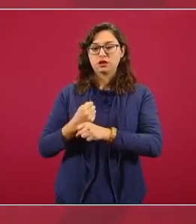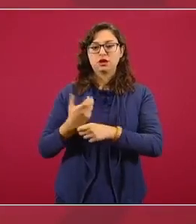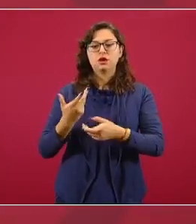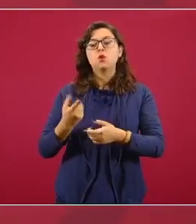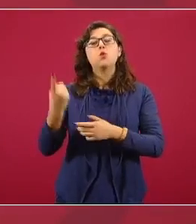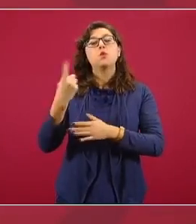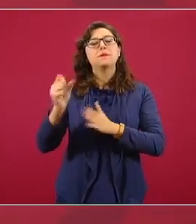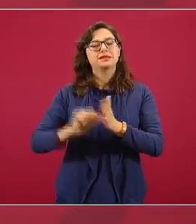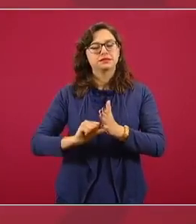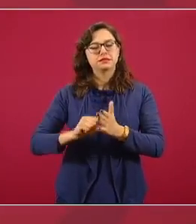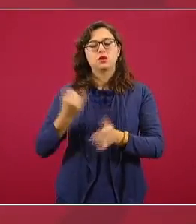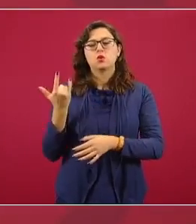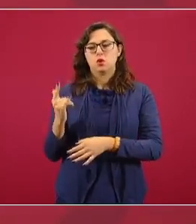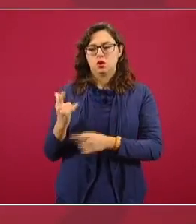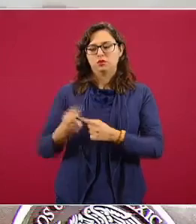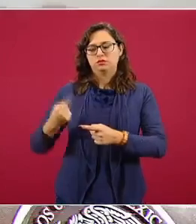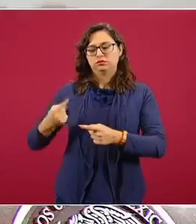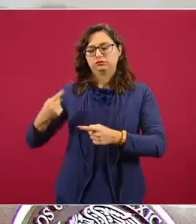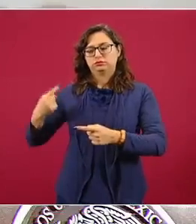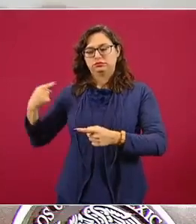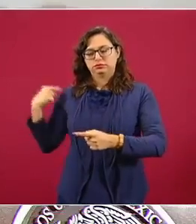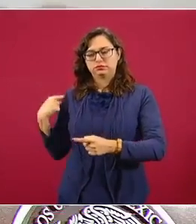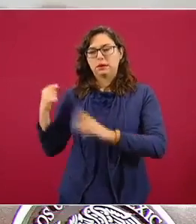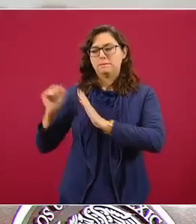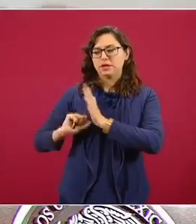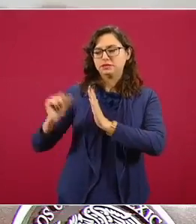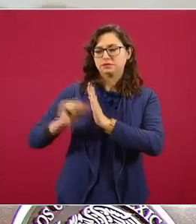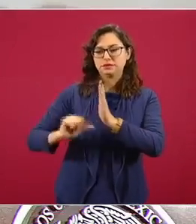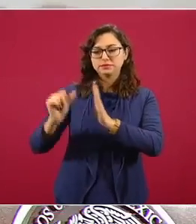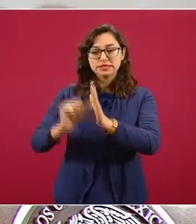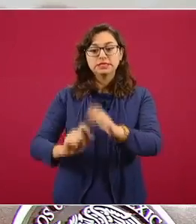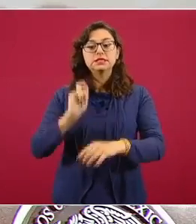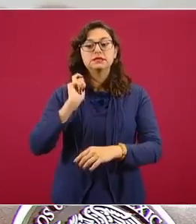venido aumentando. Vamos saliendo